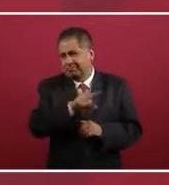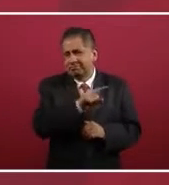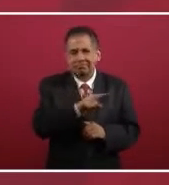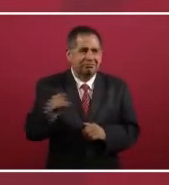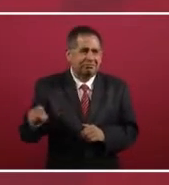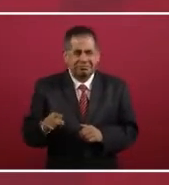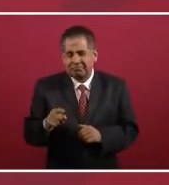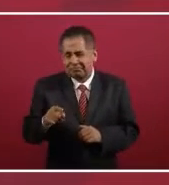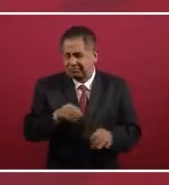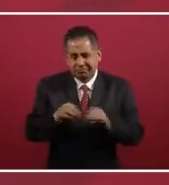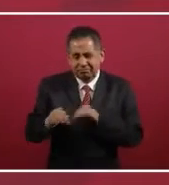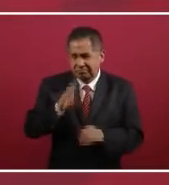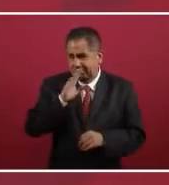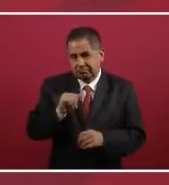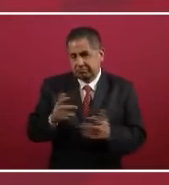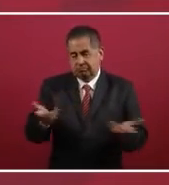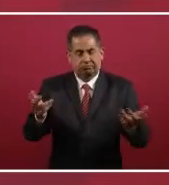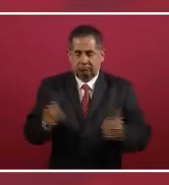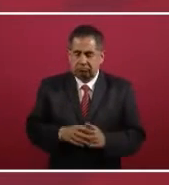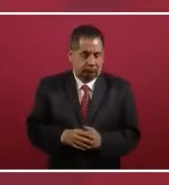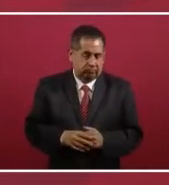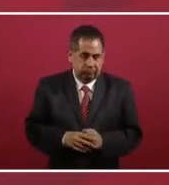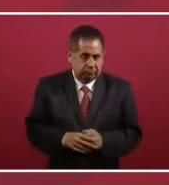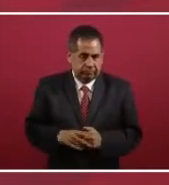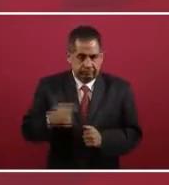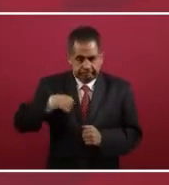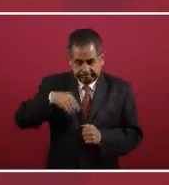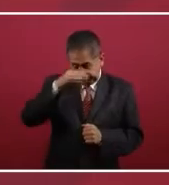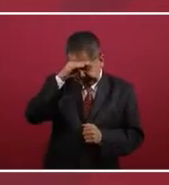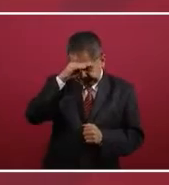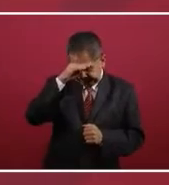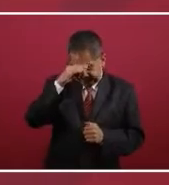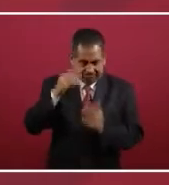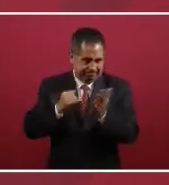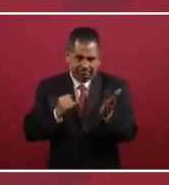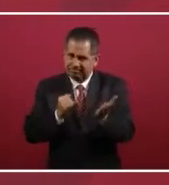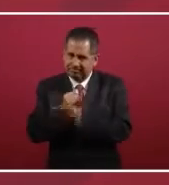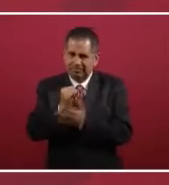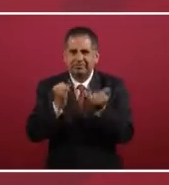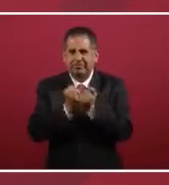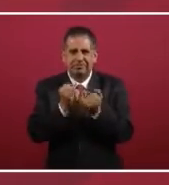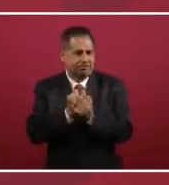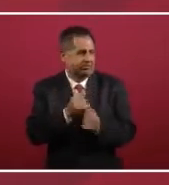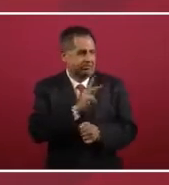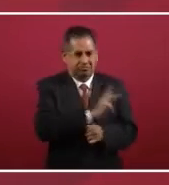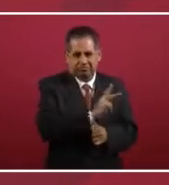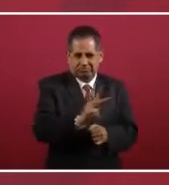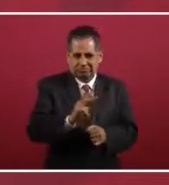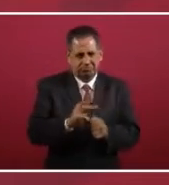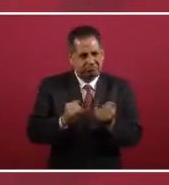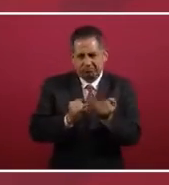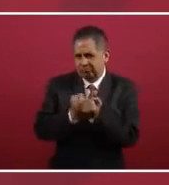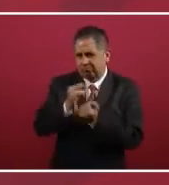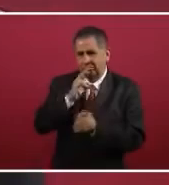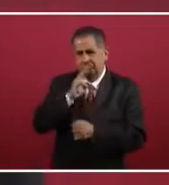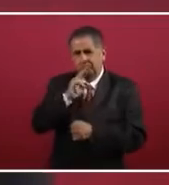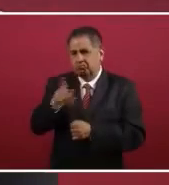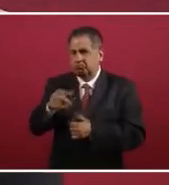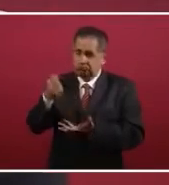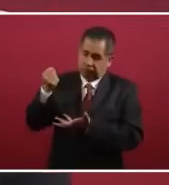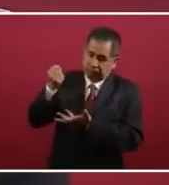mal las obras. Entonces se decidió, como en otros casos, entregar